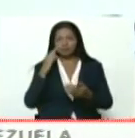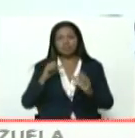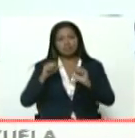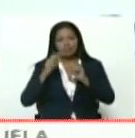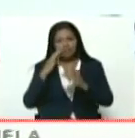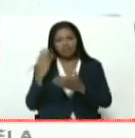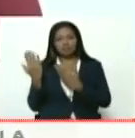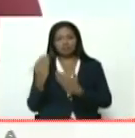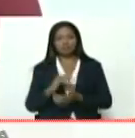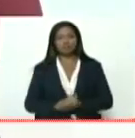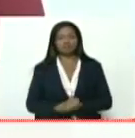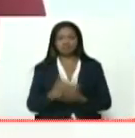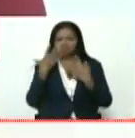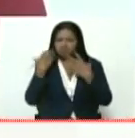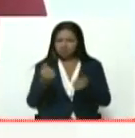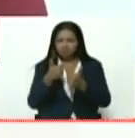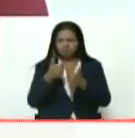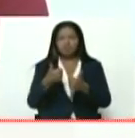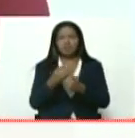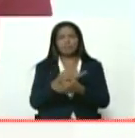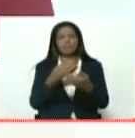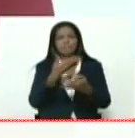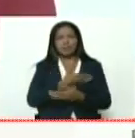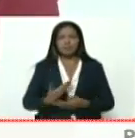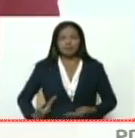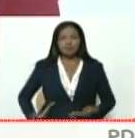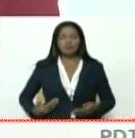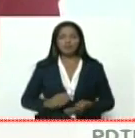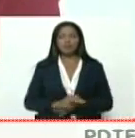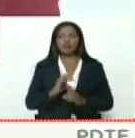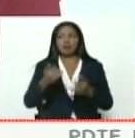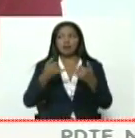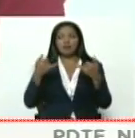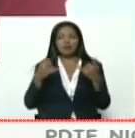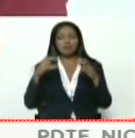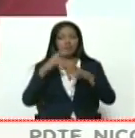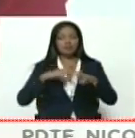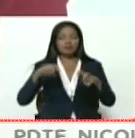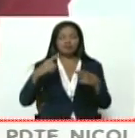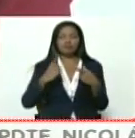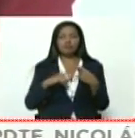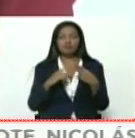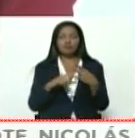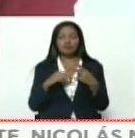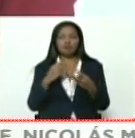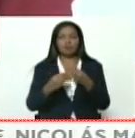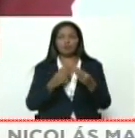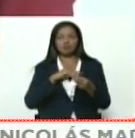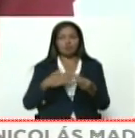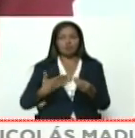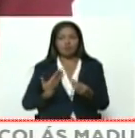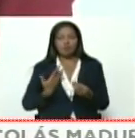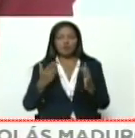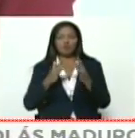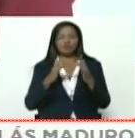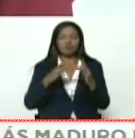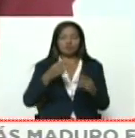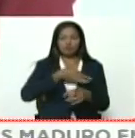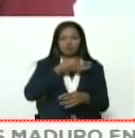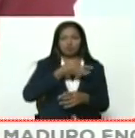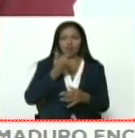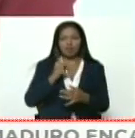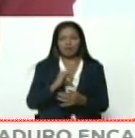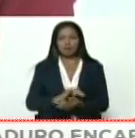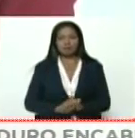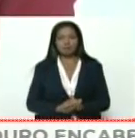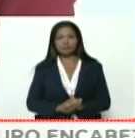por favor. Entendido, señor presidente, así será. Esa es una de las líneas de investigación. Otra, de cómo podemos a través de las redes sociales